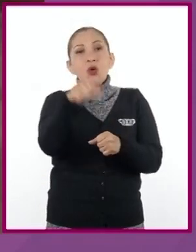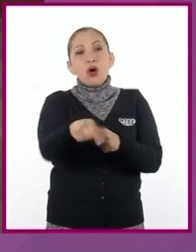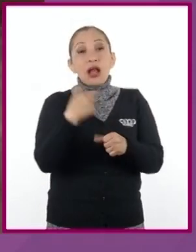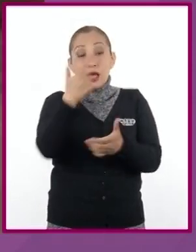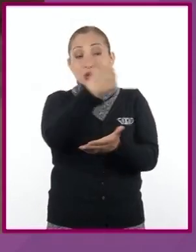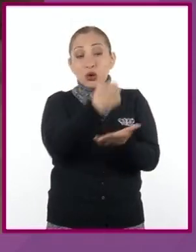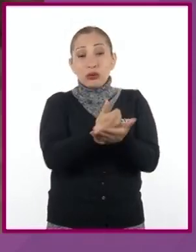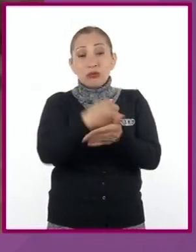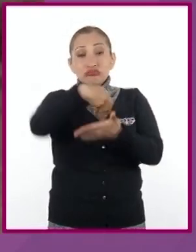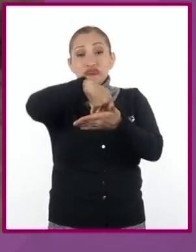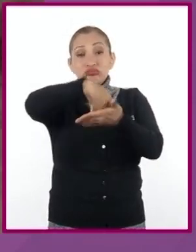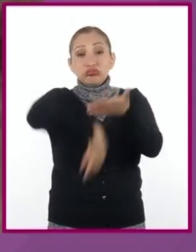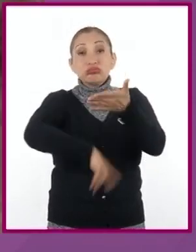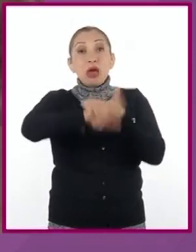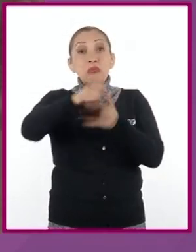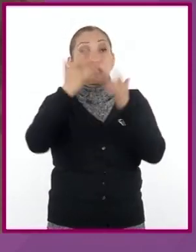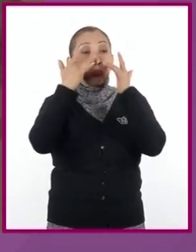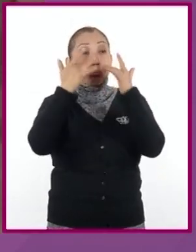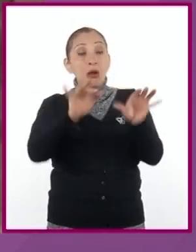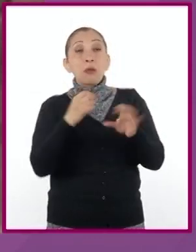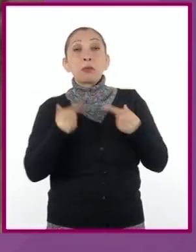urbe decayó y fue abandonada.